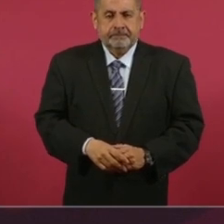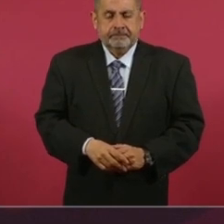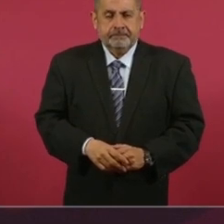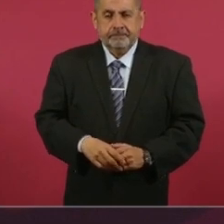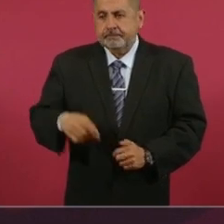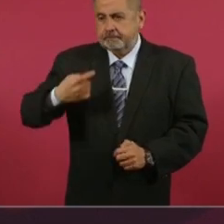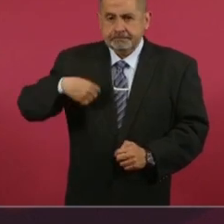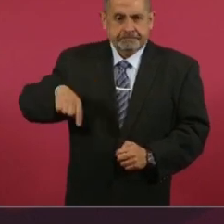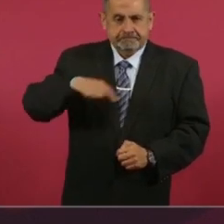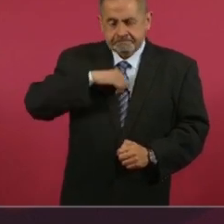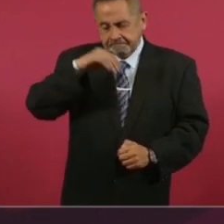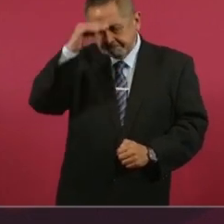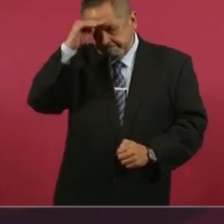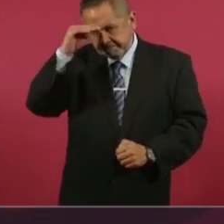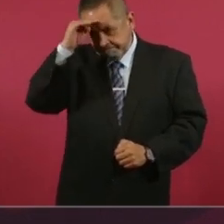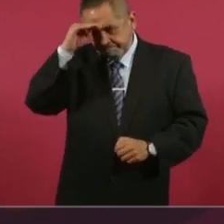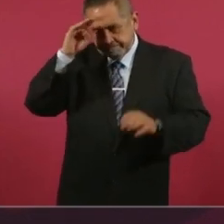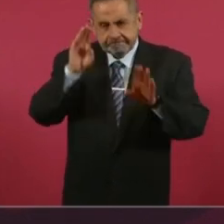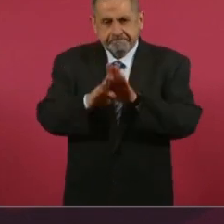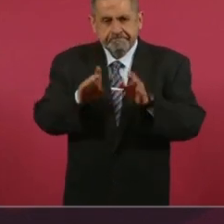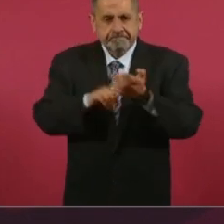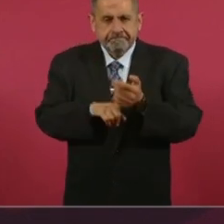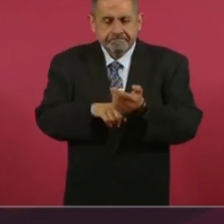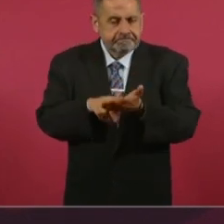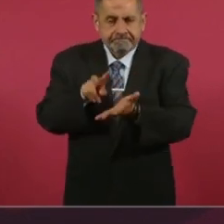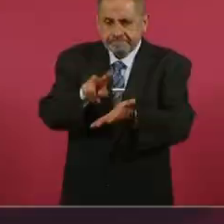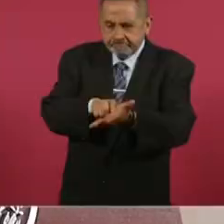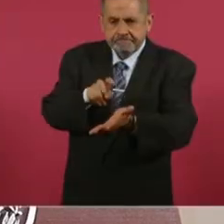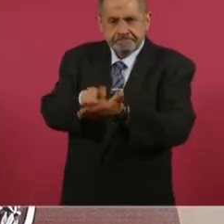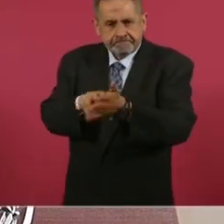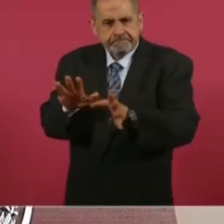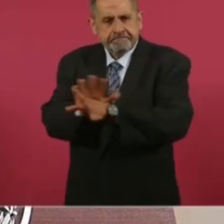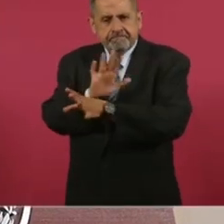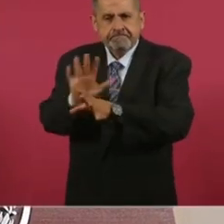estamos buscando es corregir